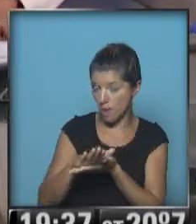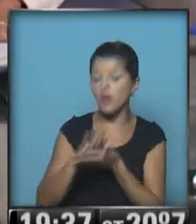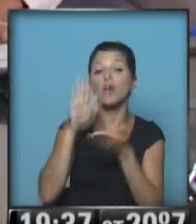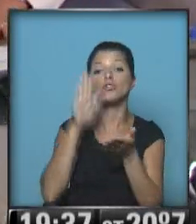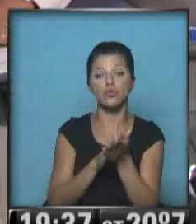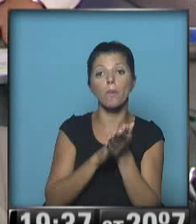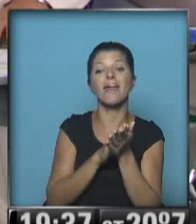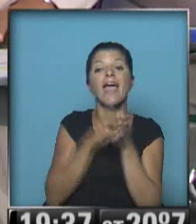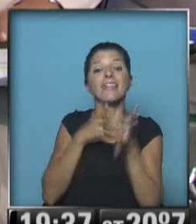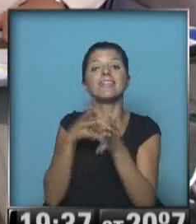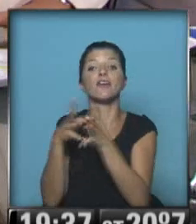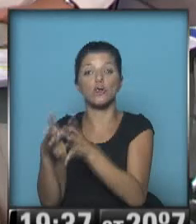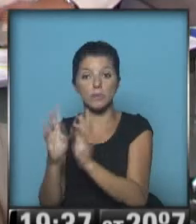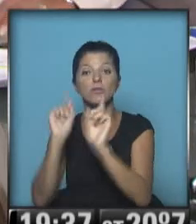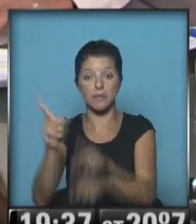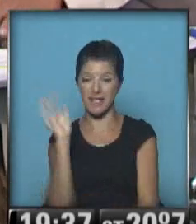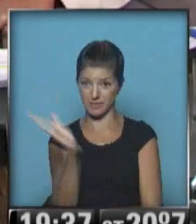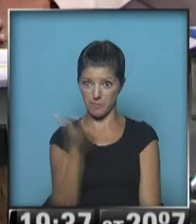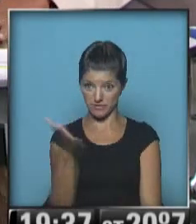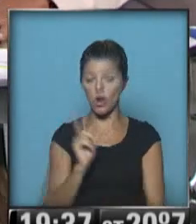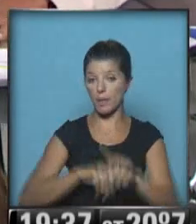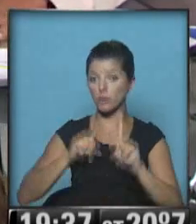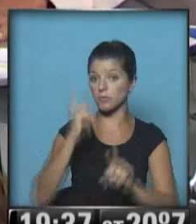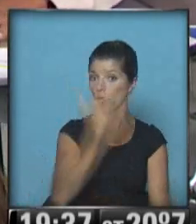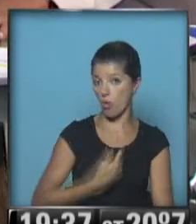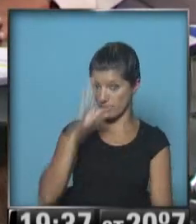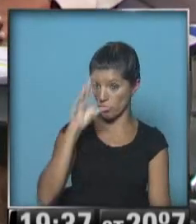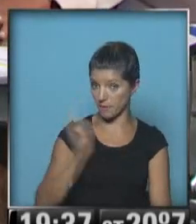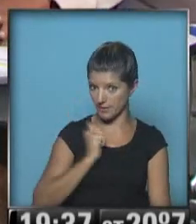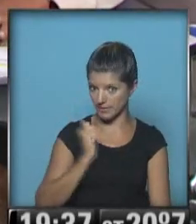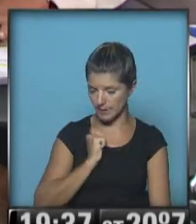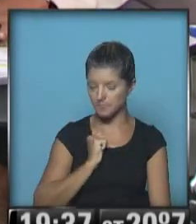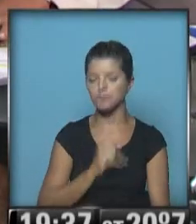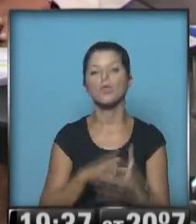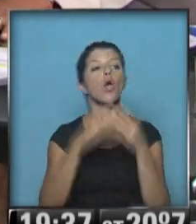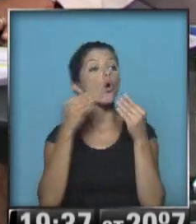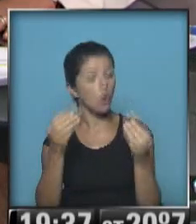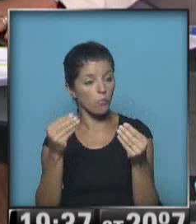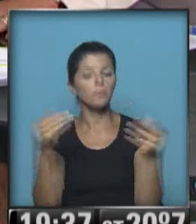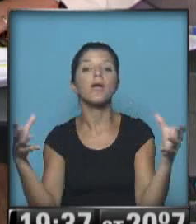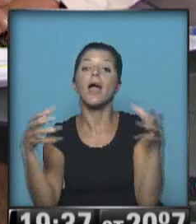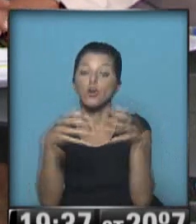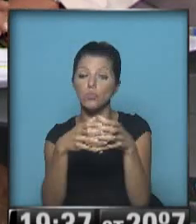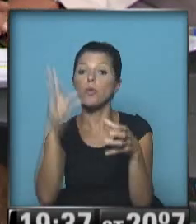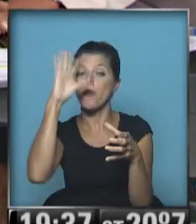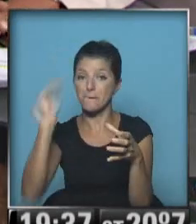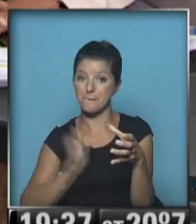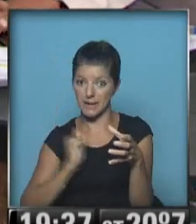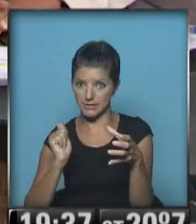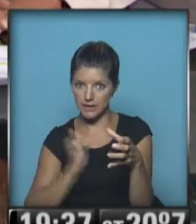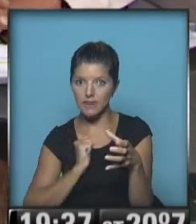terrorismo y la represión durante la dictadura militar buen De qué manera justamente la junta militar realizaba